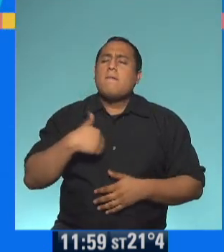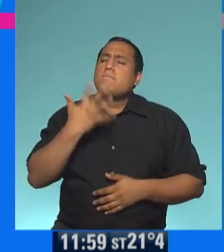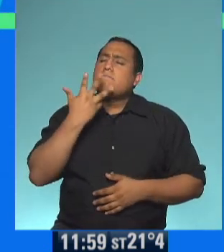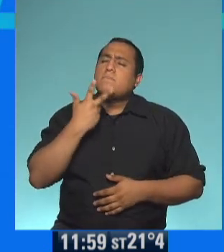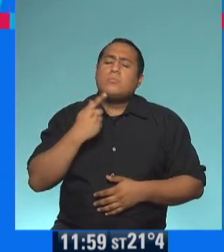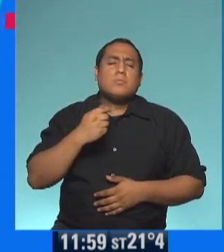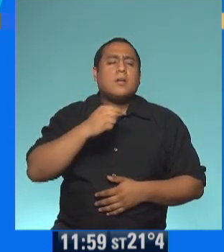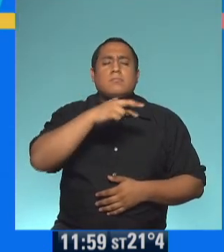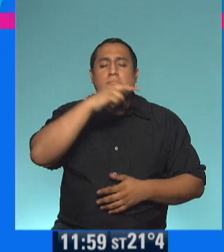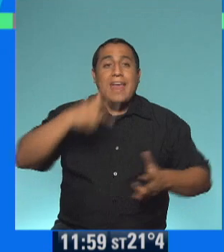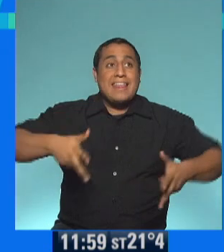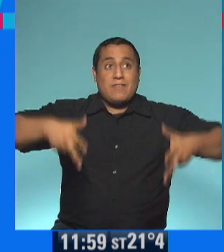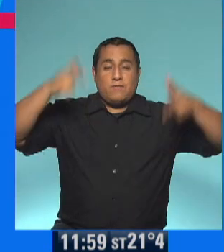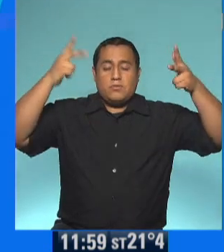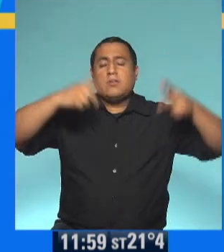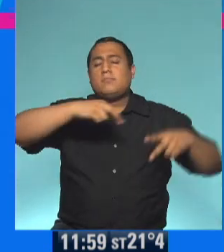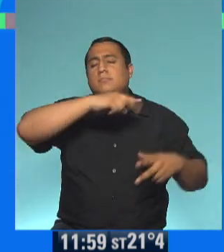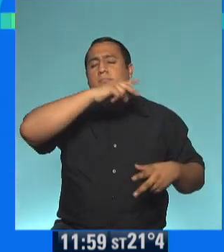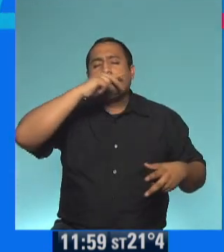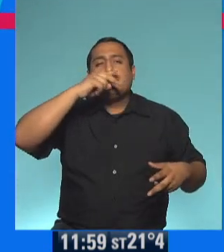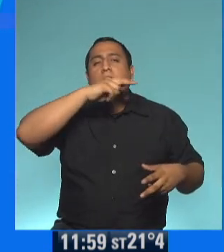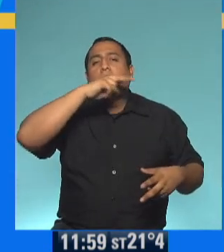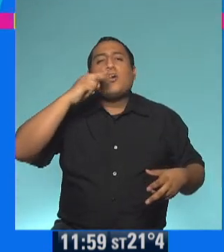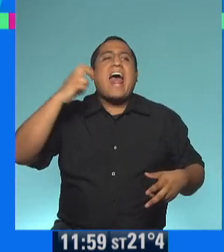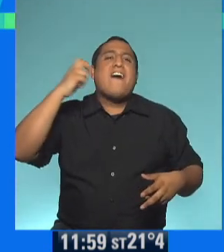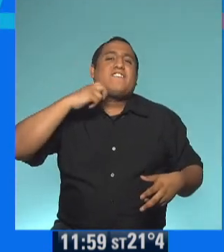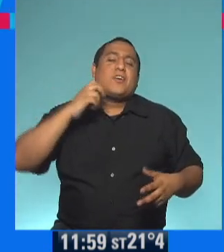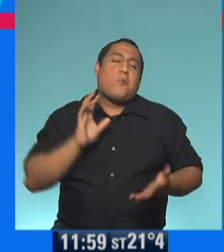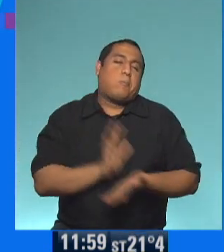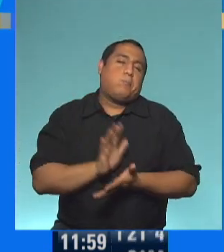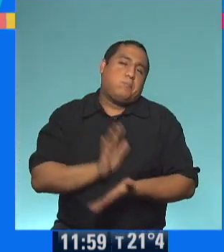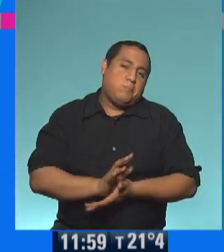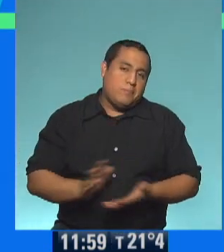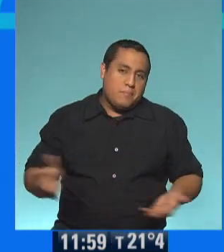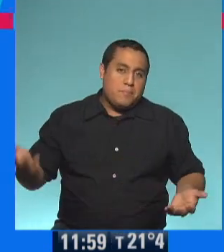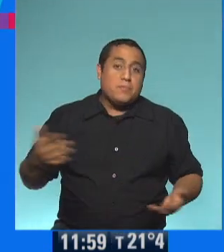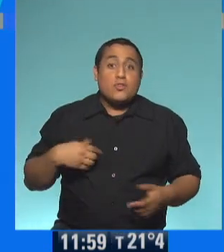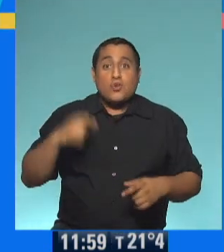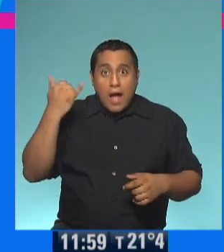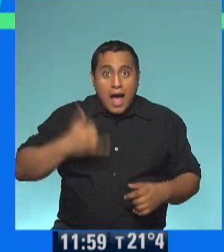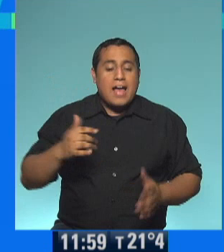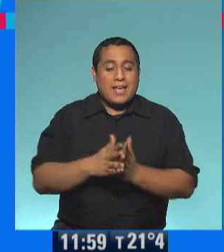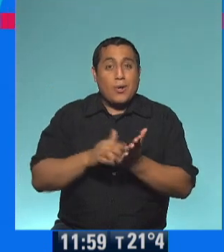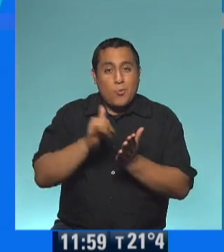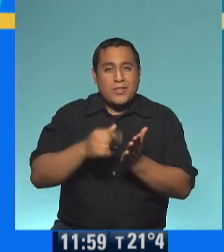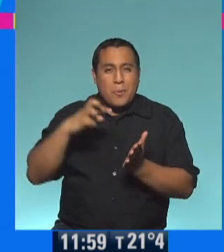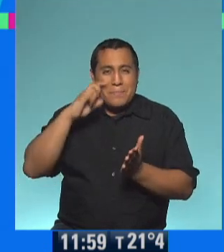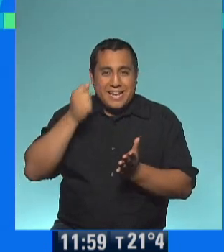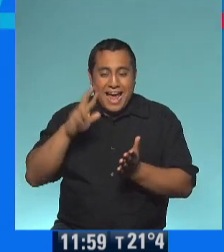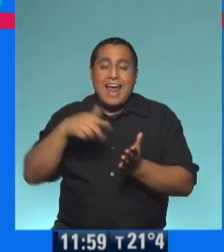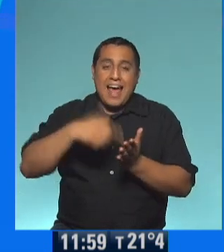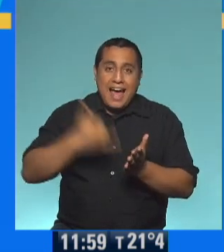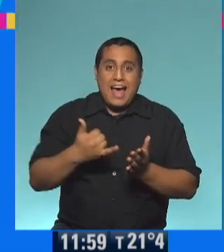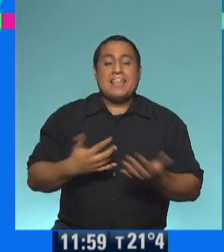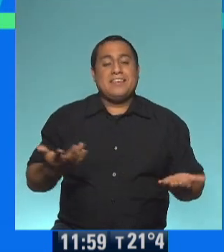en una parte de mi edificio. Lo voy a llamar olor a viejo. Yo tengo el diario de Pilar. ¡Ah! Vamos, Azucena